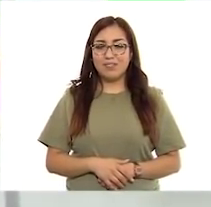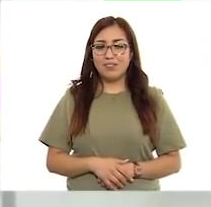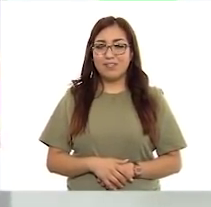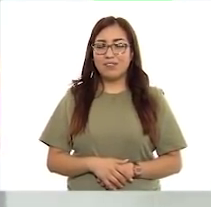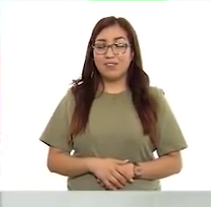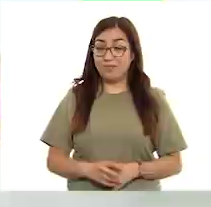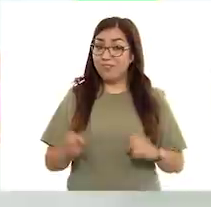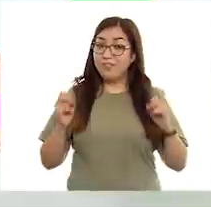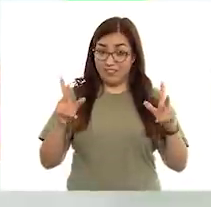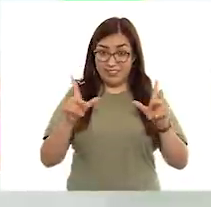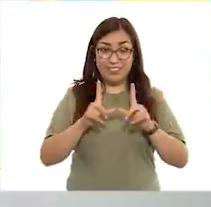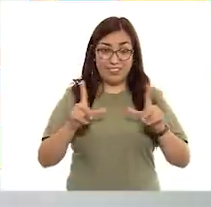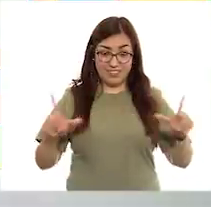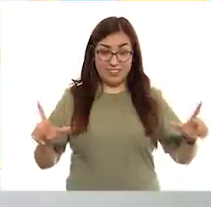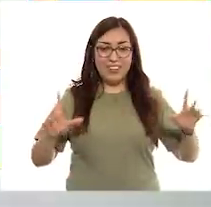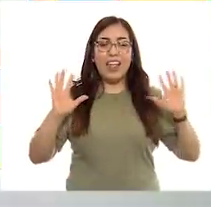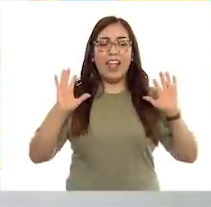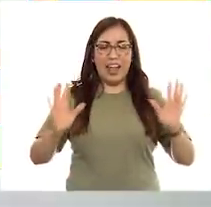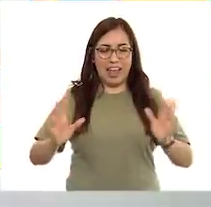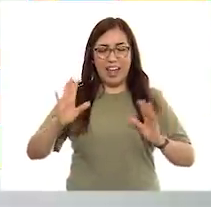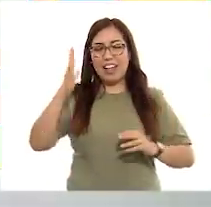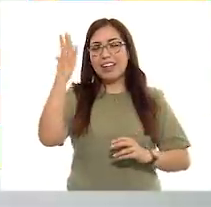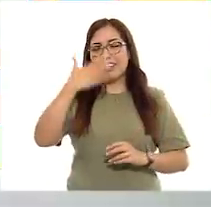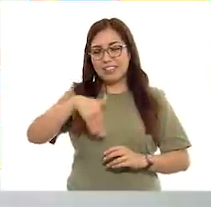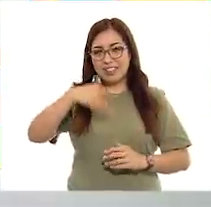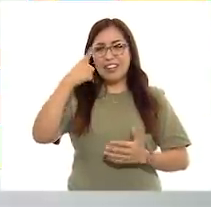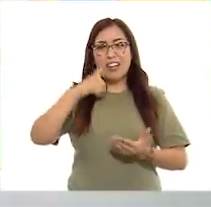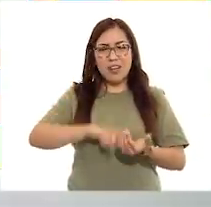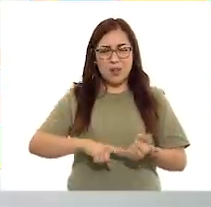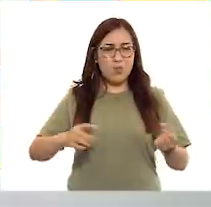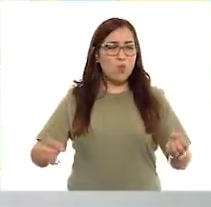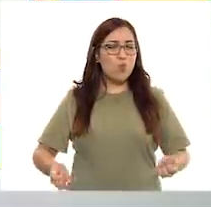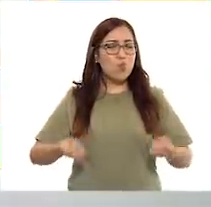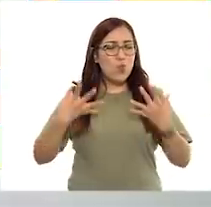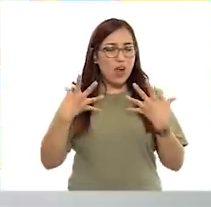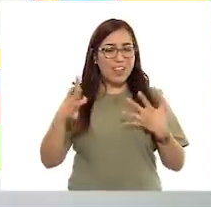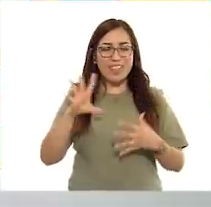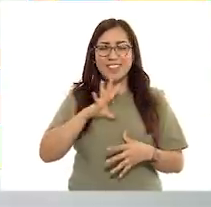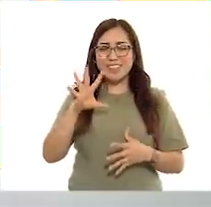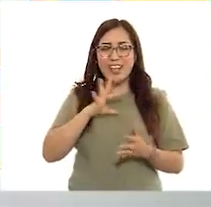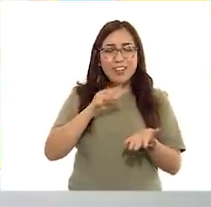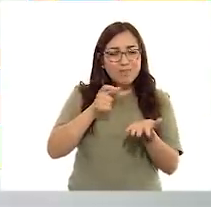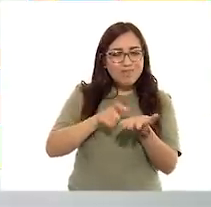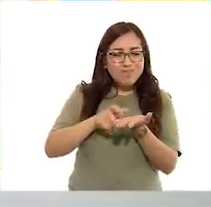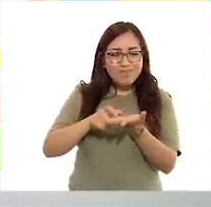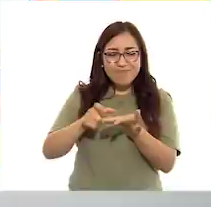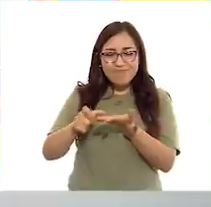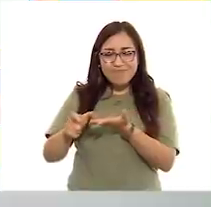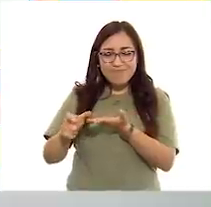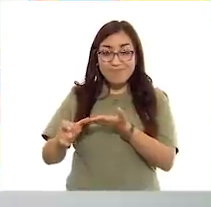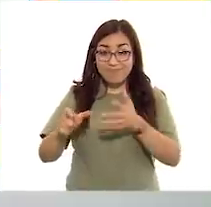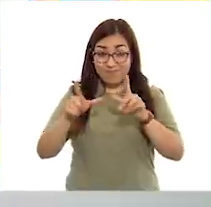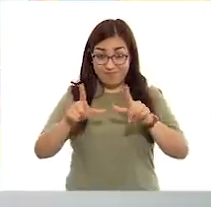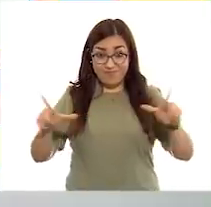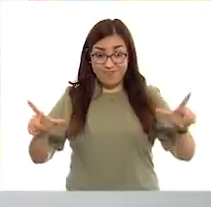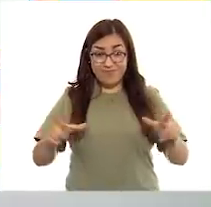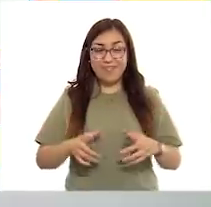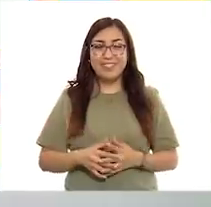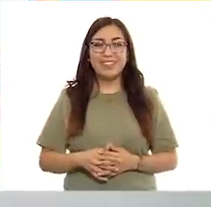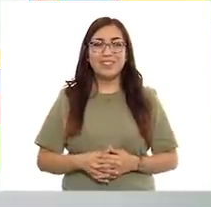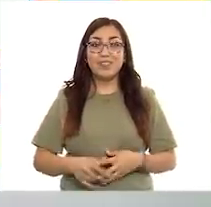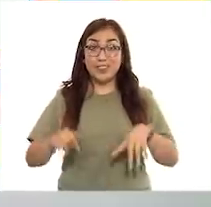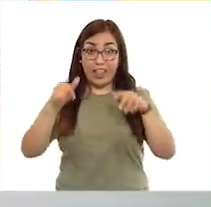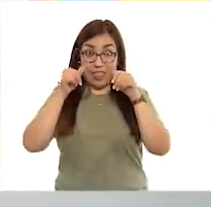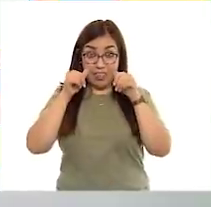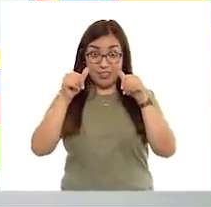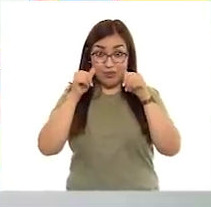Ok, listo. Ya sé cuántas fichas hay. A ver. ¿Listas? Sí.